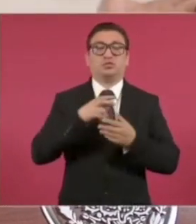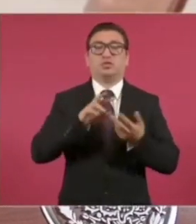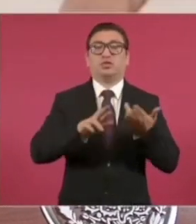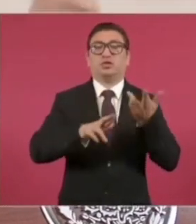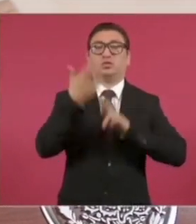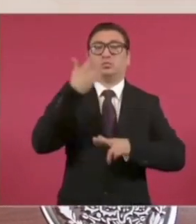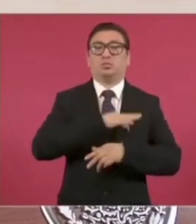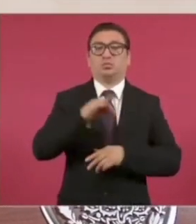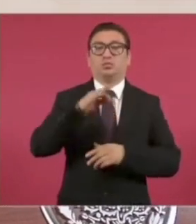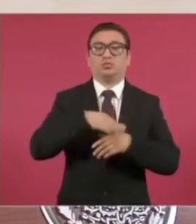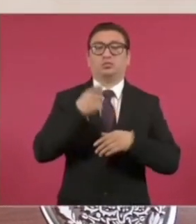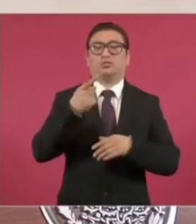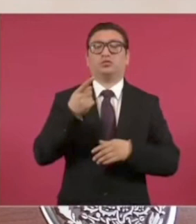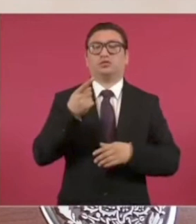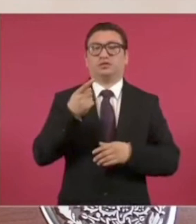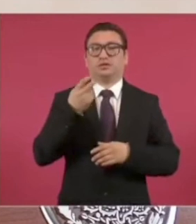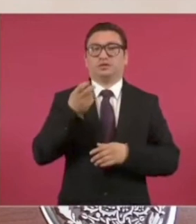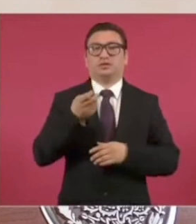sería